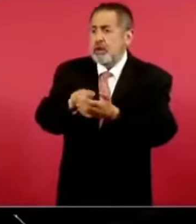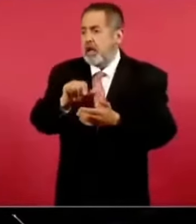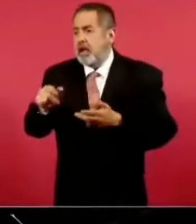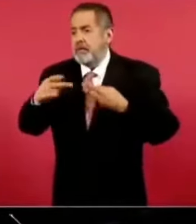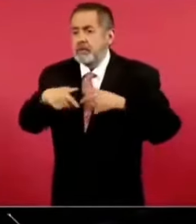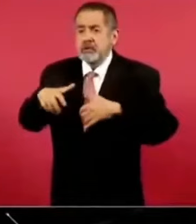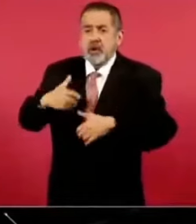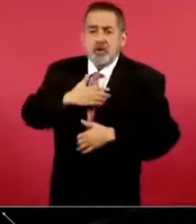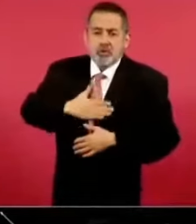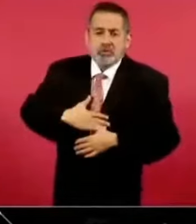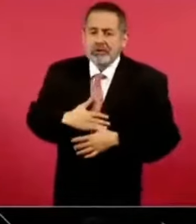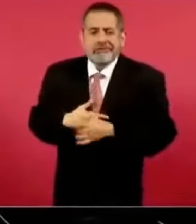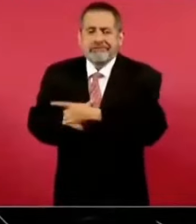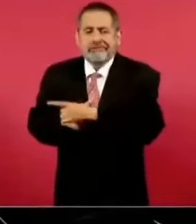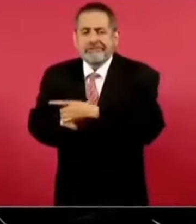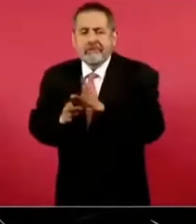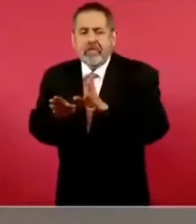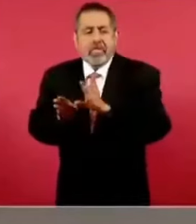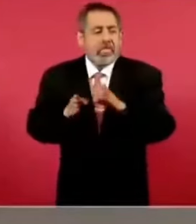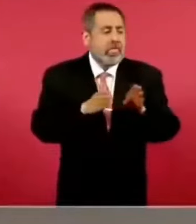pueblo,